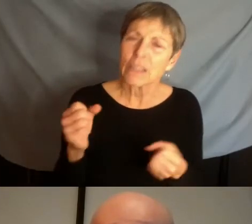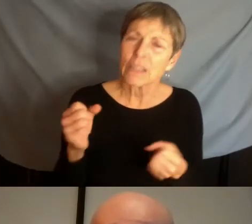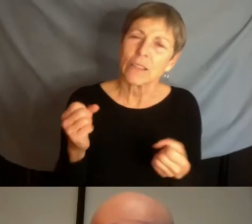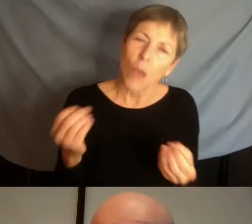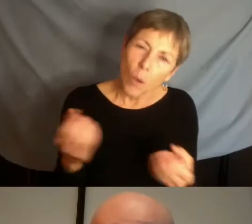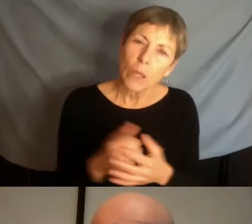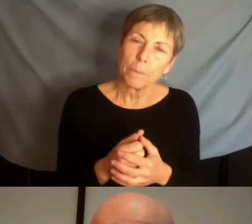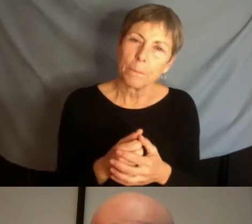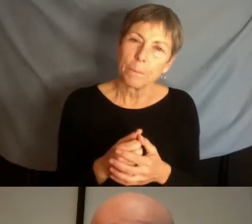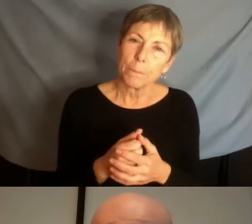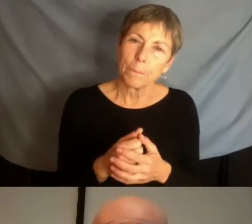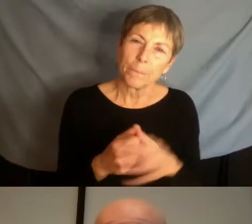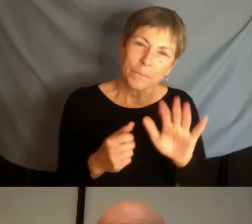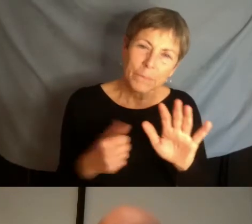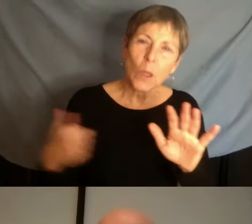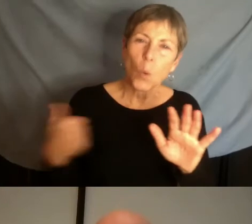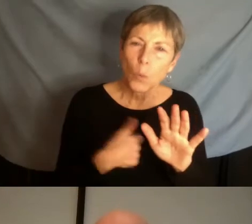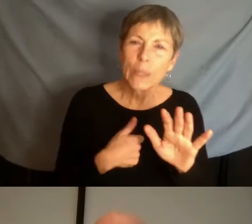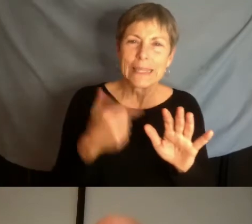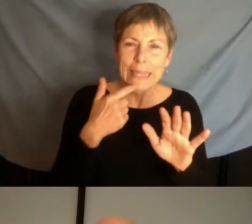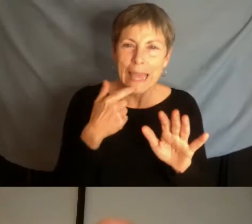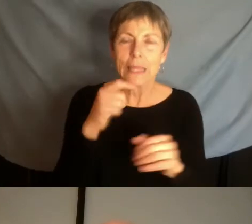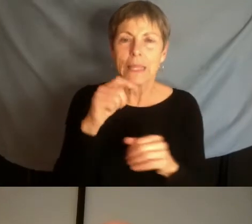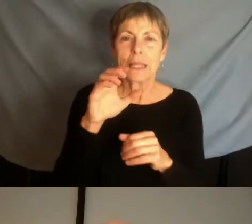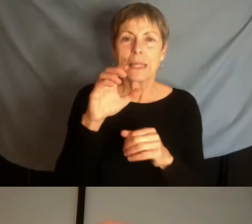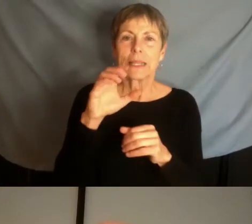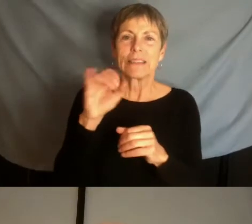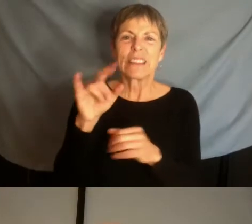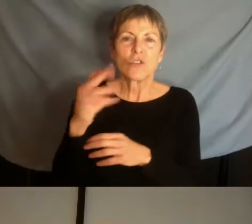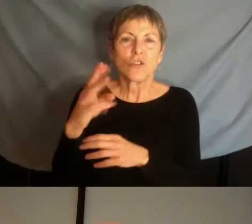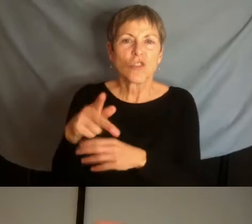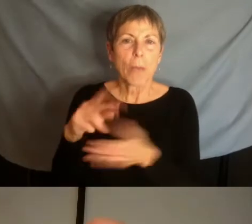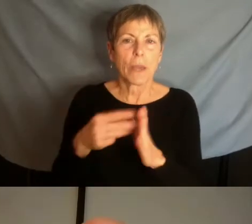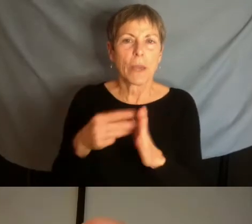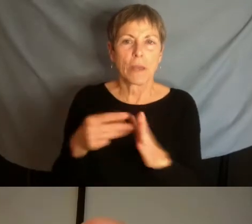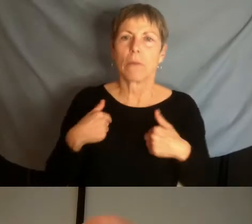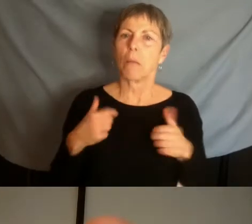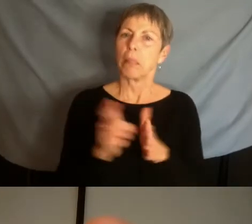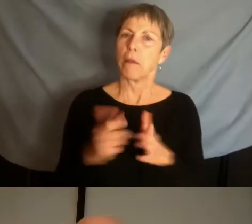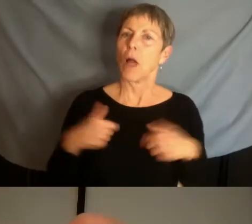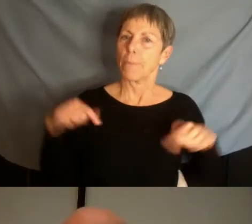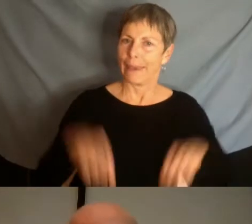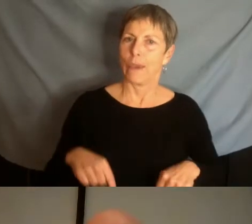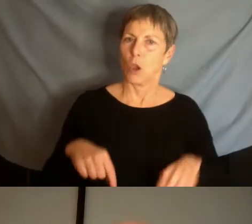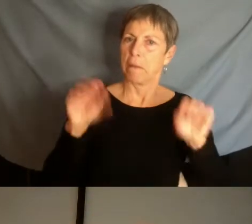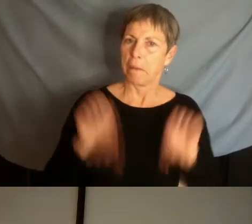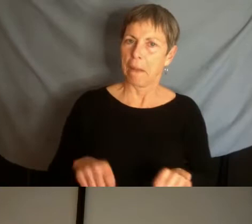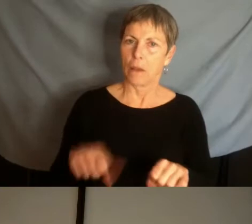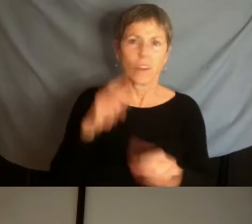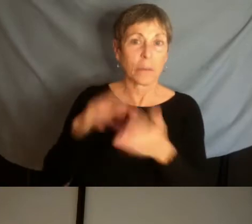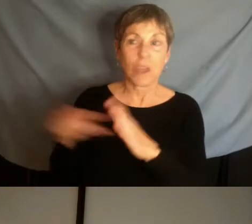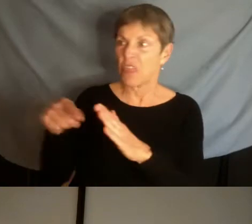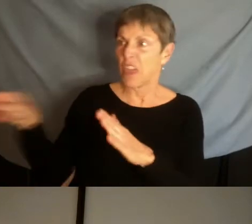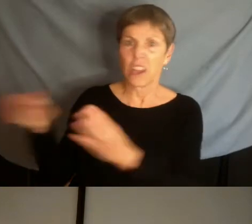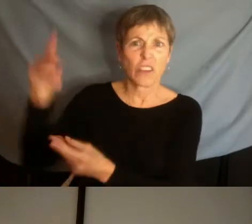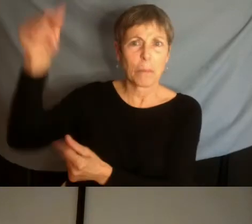ciudadanos. Entonces, si nosotros usamos la ciudadanía para hacernos más legibles, no quiere decir que los no